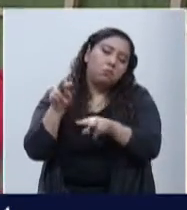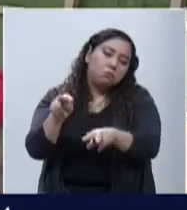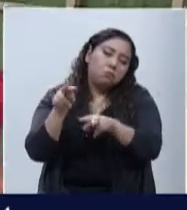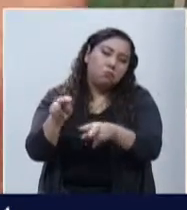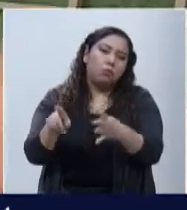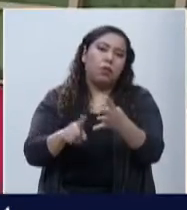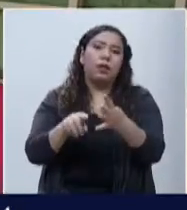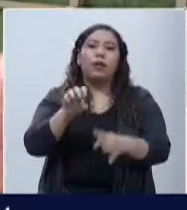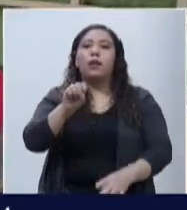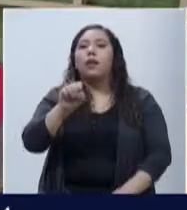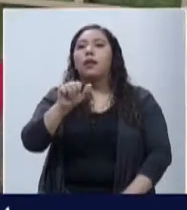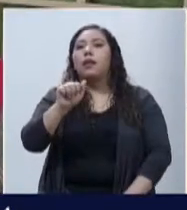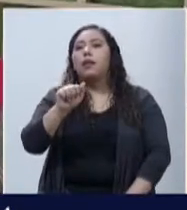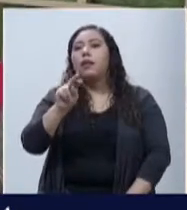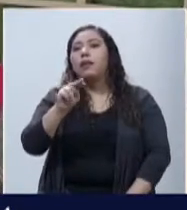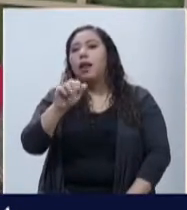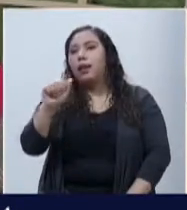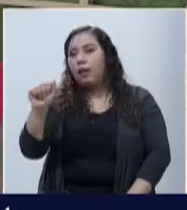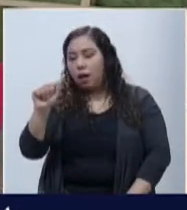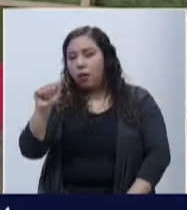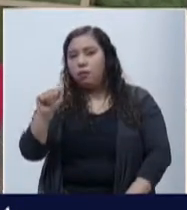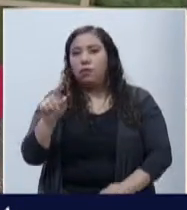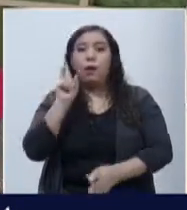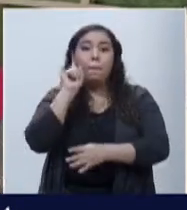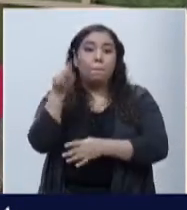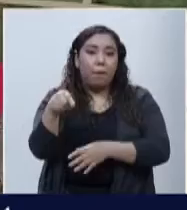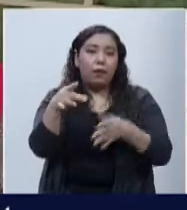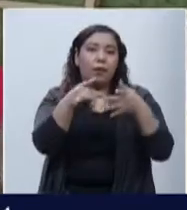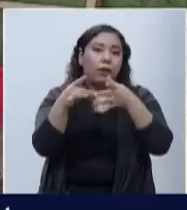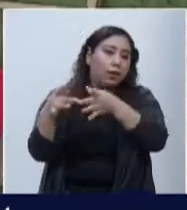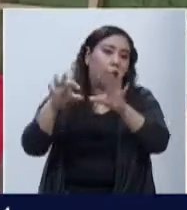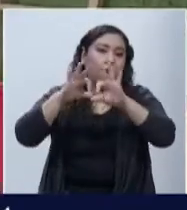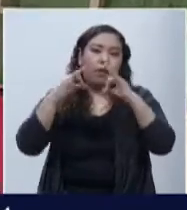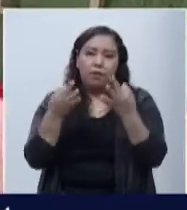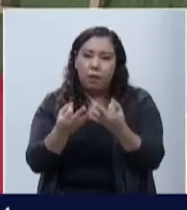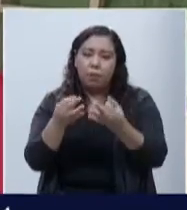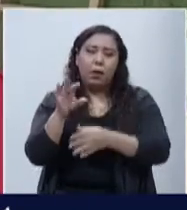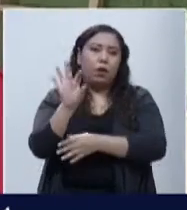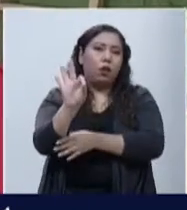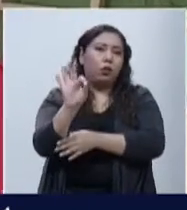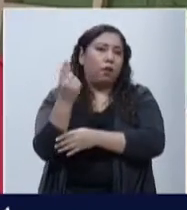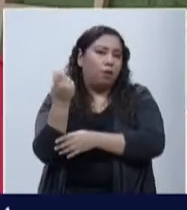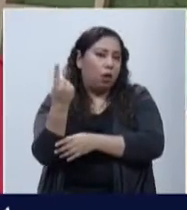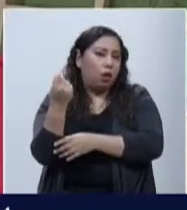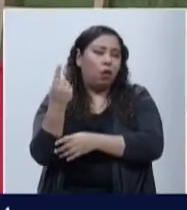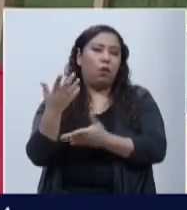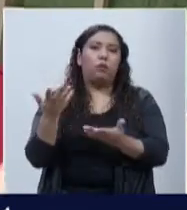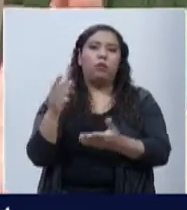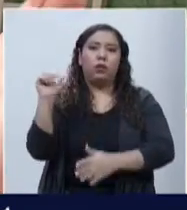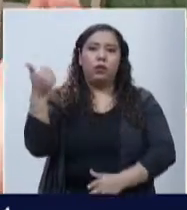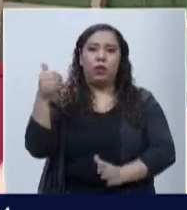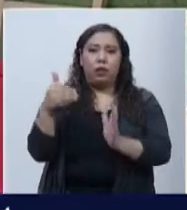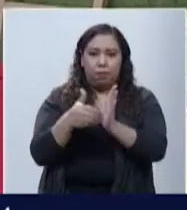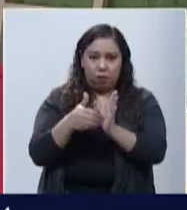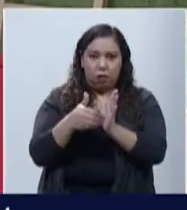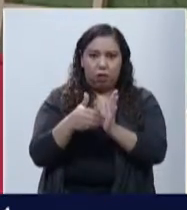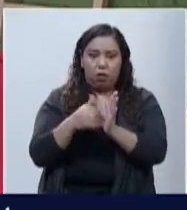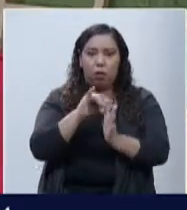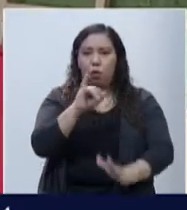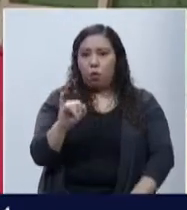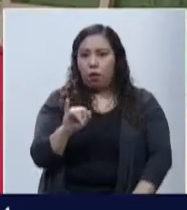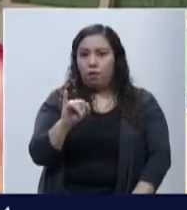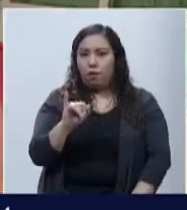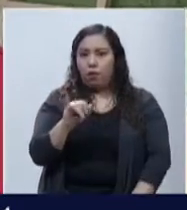sana y mañana también comenzamos con lo que la que te familia copeco 900 son todas a un total de 10 mil vacunas quedan entre lo que jueves